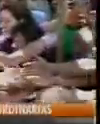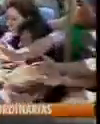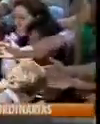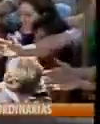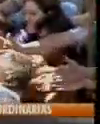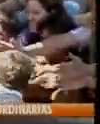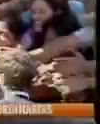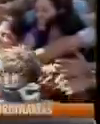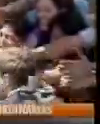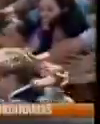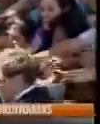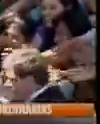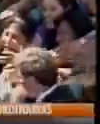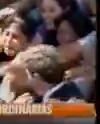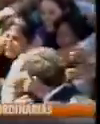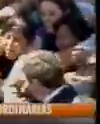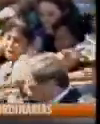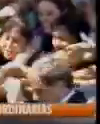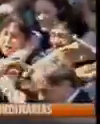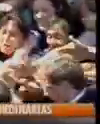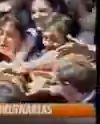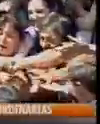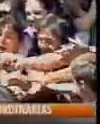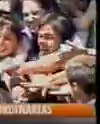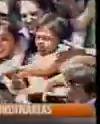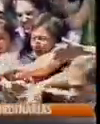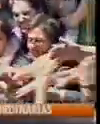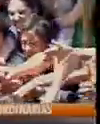las sesiones ordinarias desde la Plaza del Congreso de la Nación.